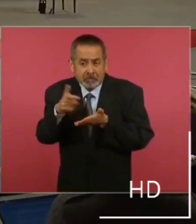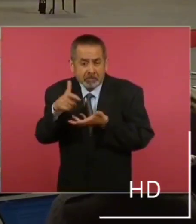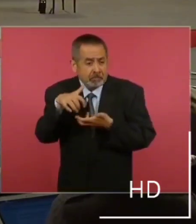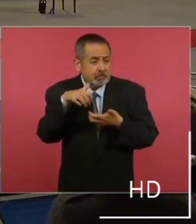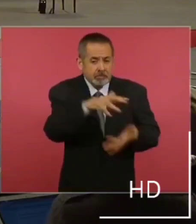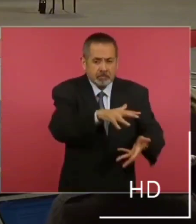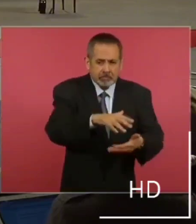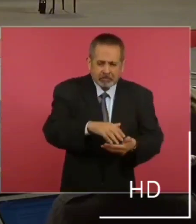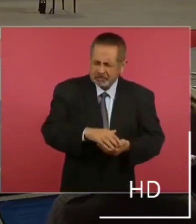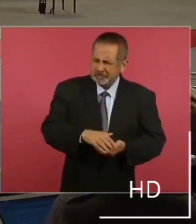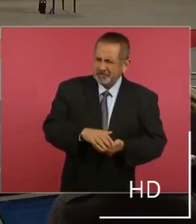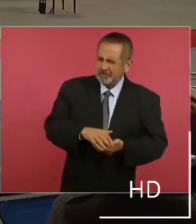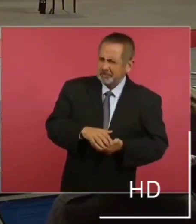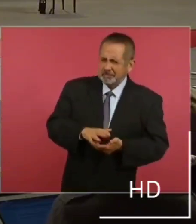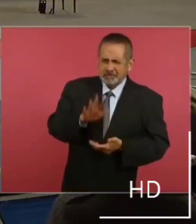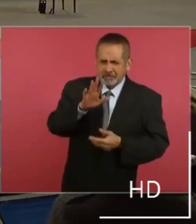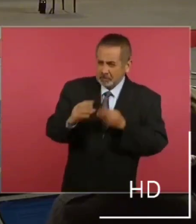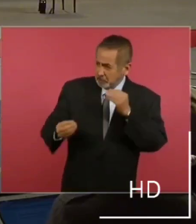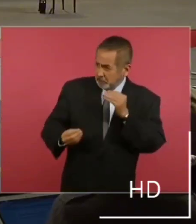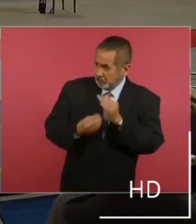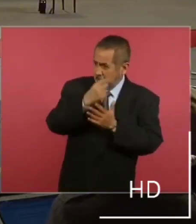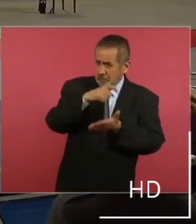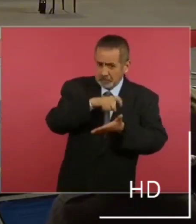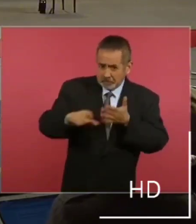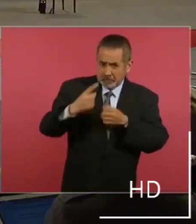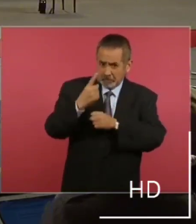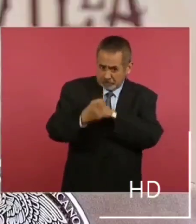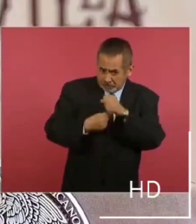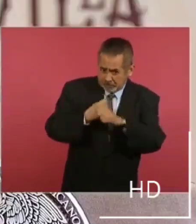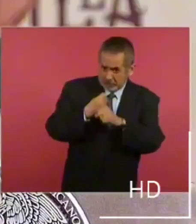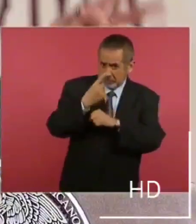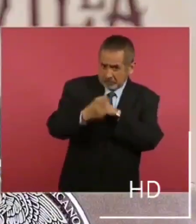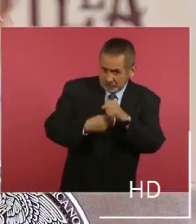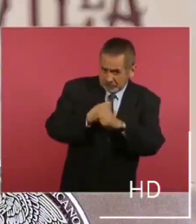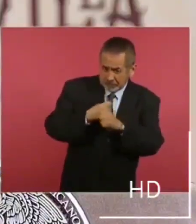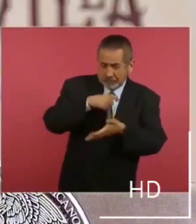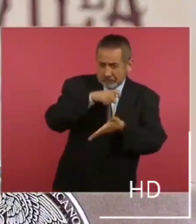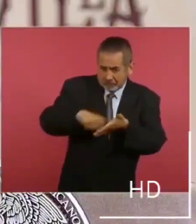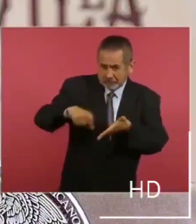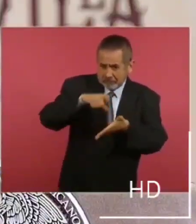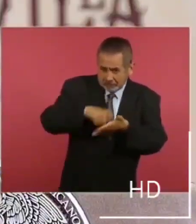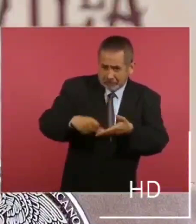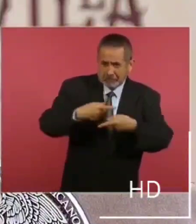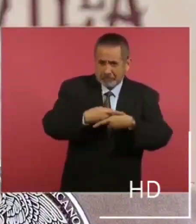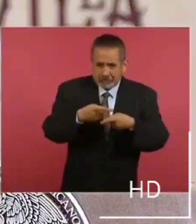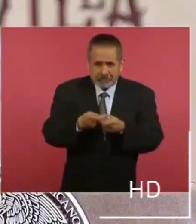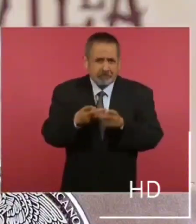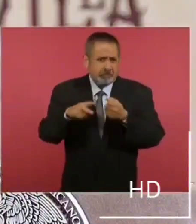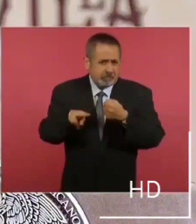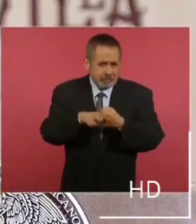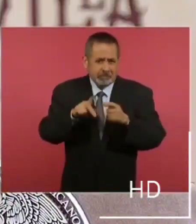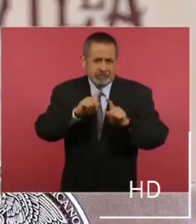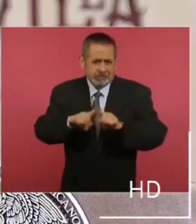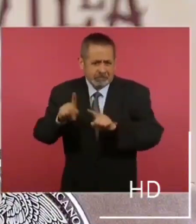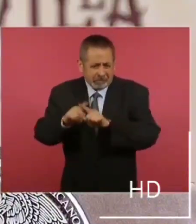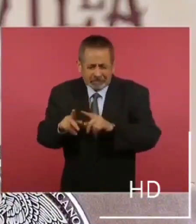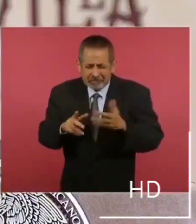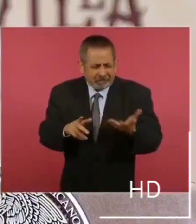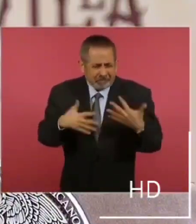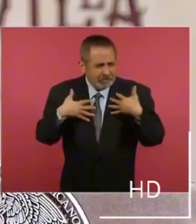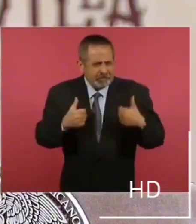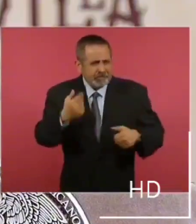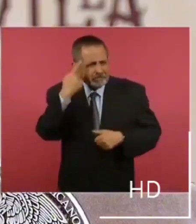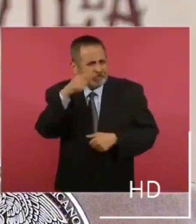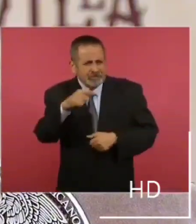Como si fueran a comprar nuevos, además, cada año, o sea, platos, vasos, cubiertos, no